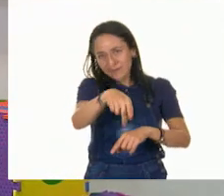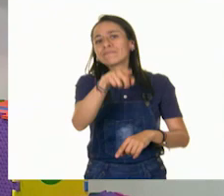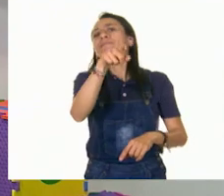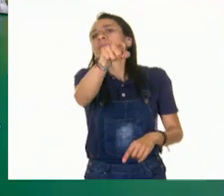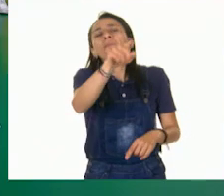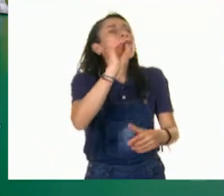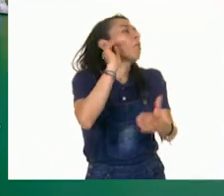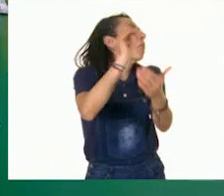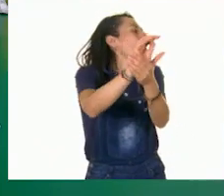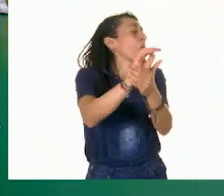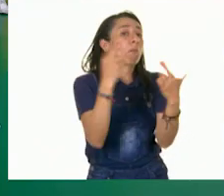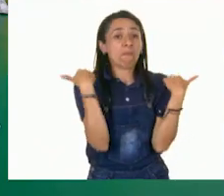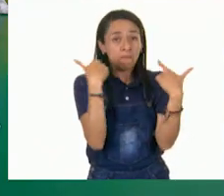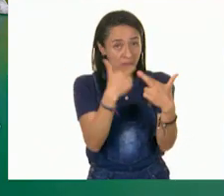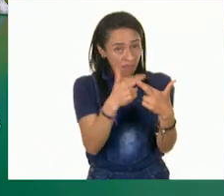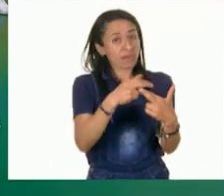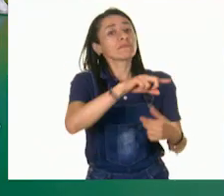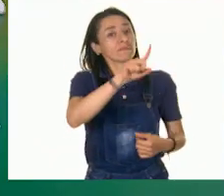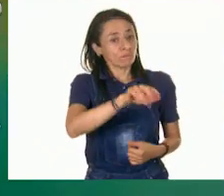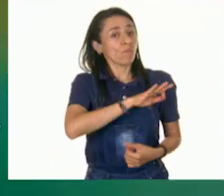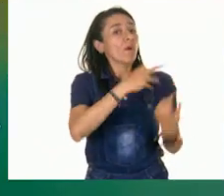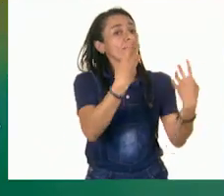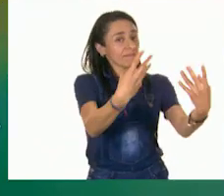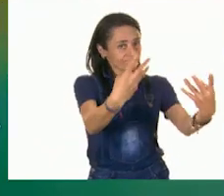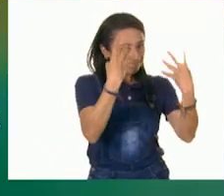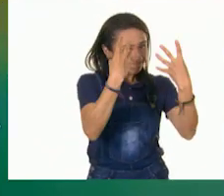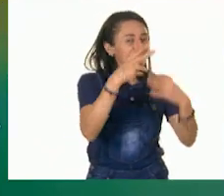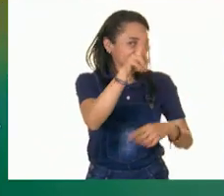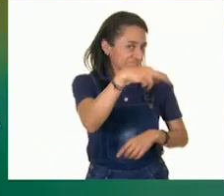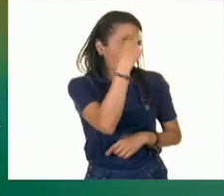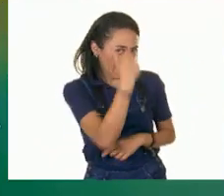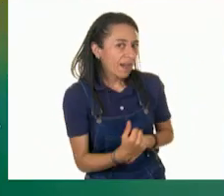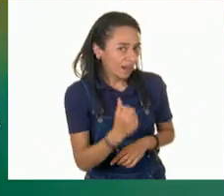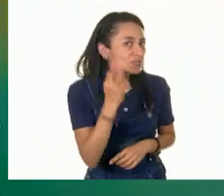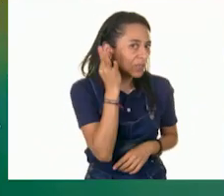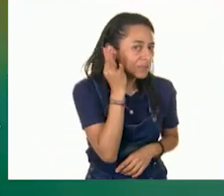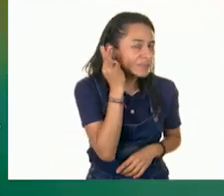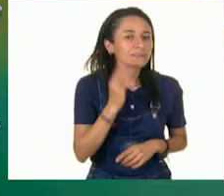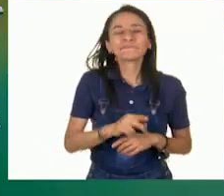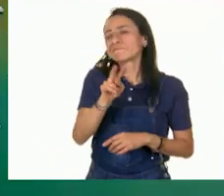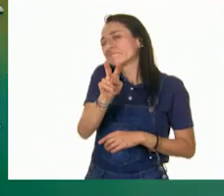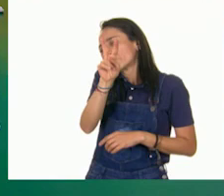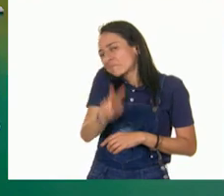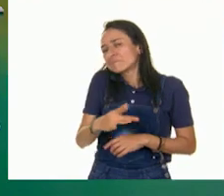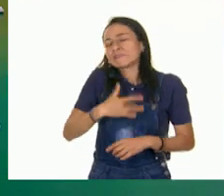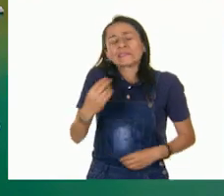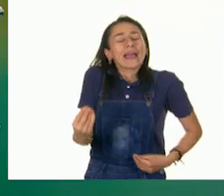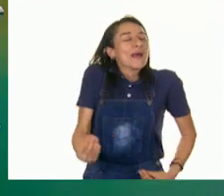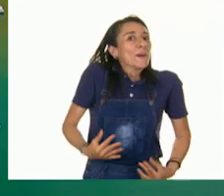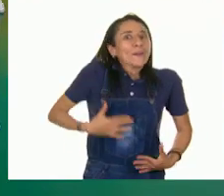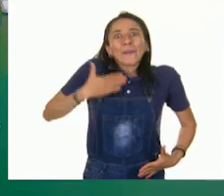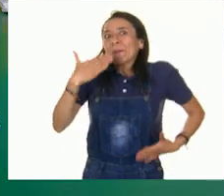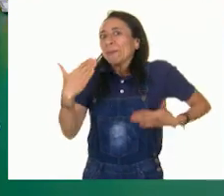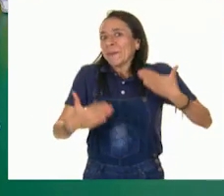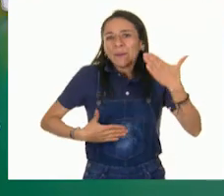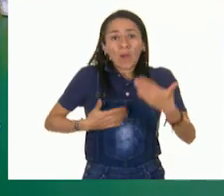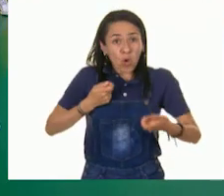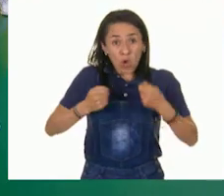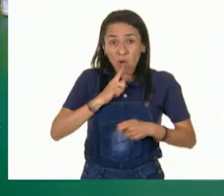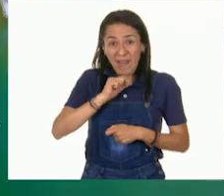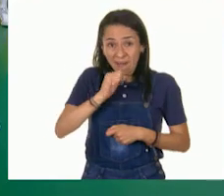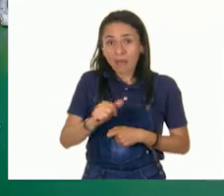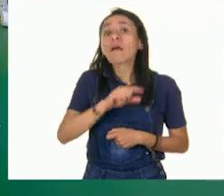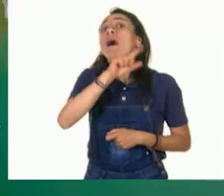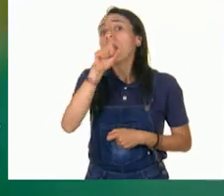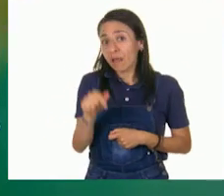toda la razón, Sandra. Sí, también por tener un impulso incontrolado de felicidad, puedes ponerte en riesgo. ¿Cómo salir corriendo